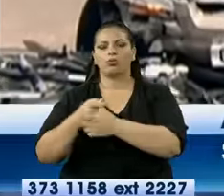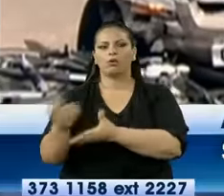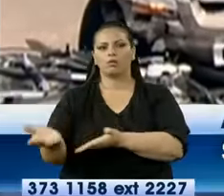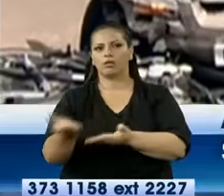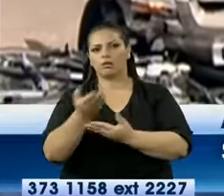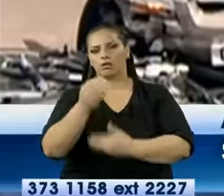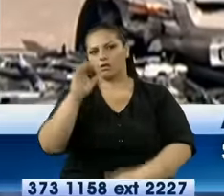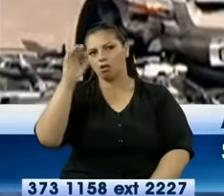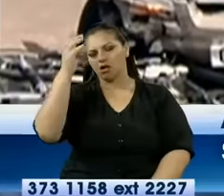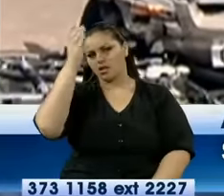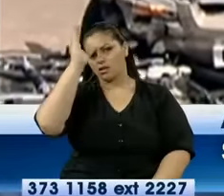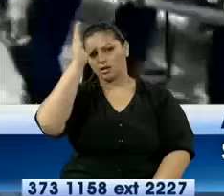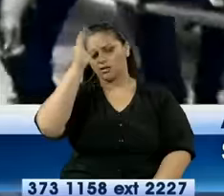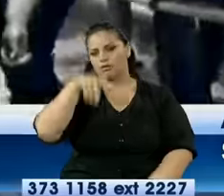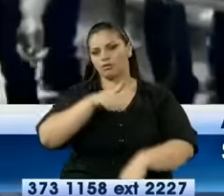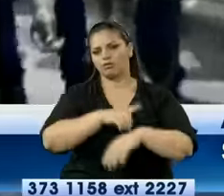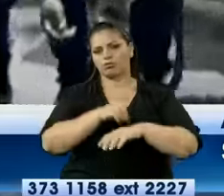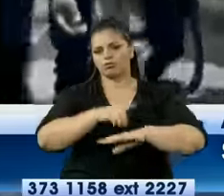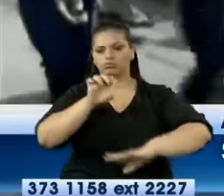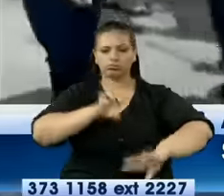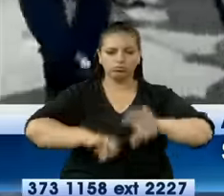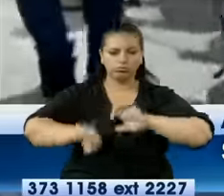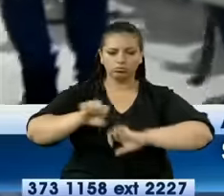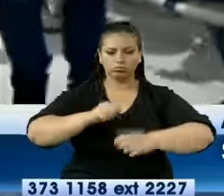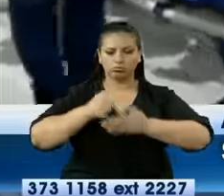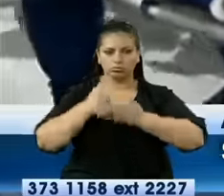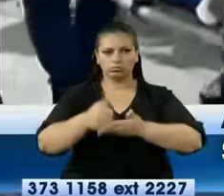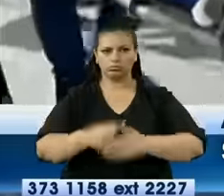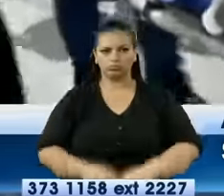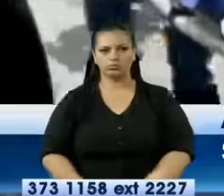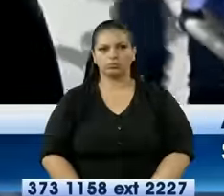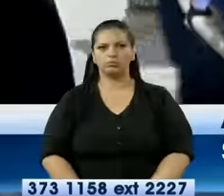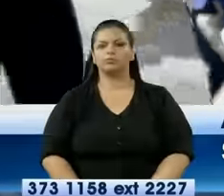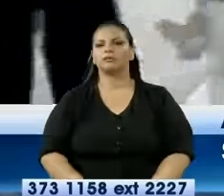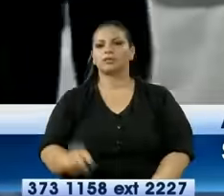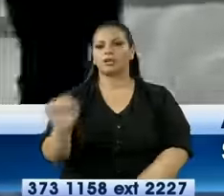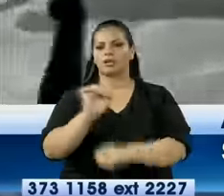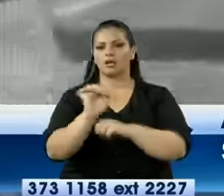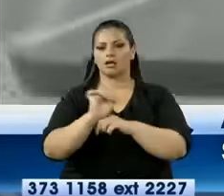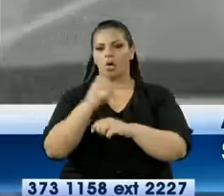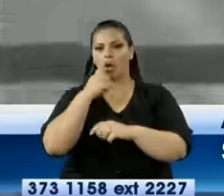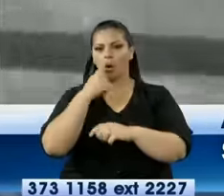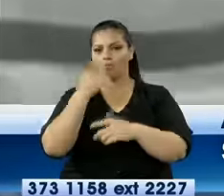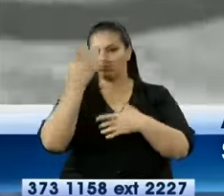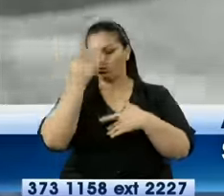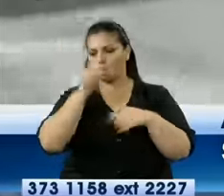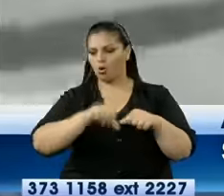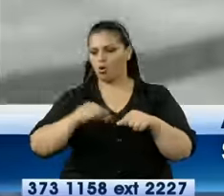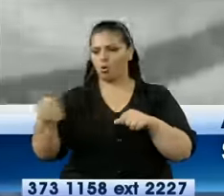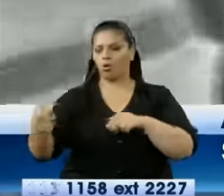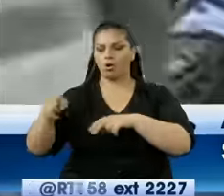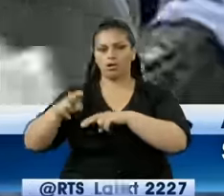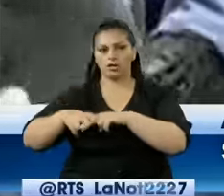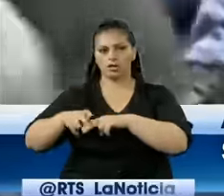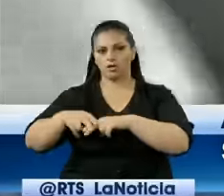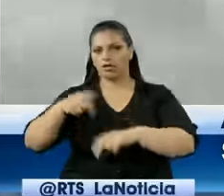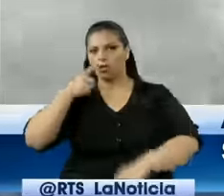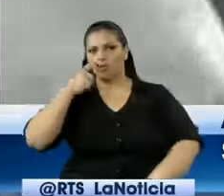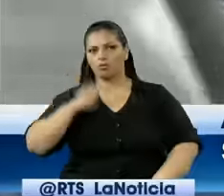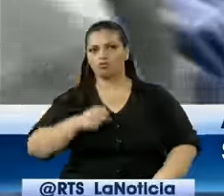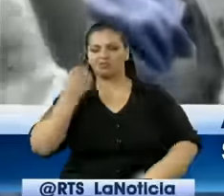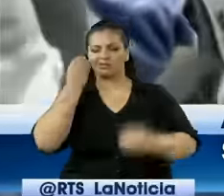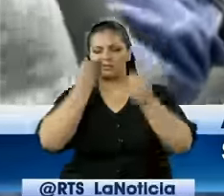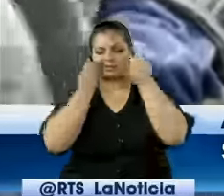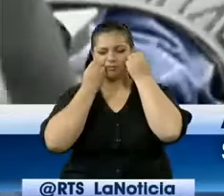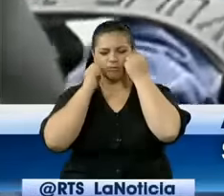las valoraciones médicas. Un acompañante que iba en el vehículo invasor de carril recibió golpes de menor consideración, al igual que la conductora